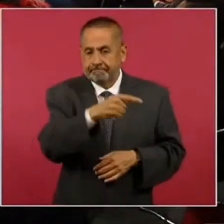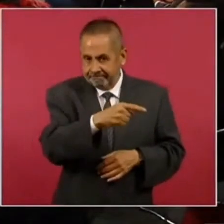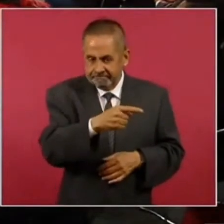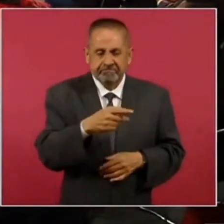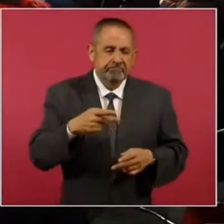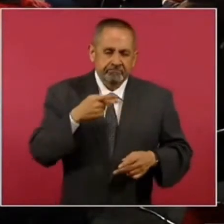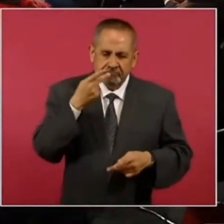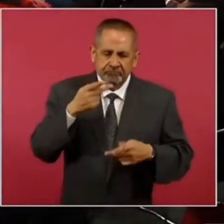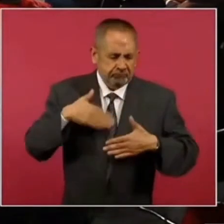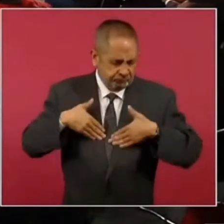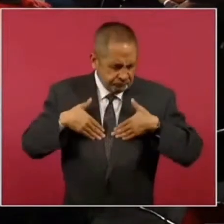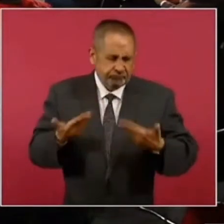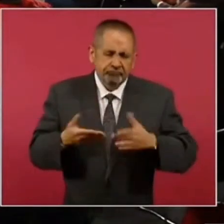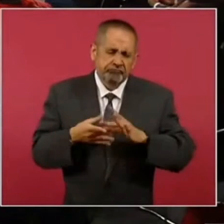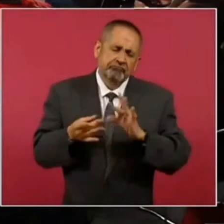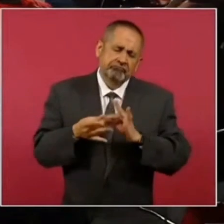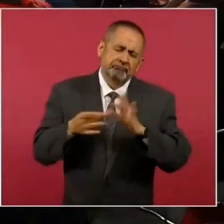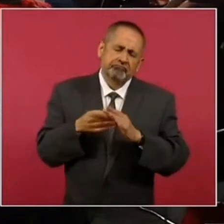lo declaró,